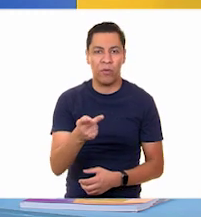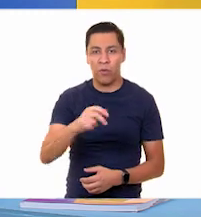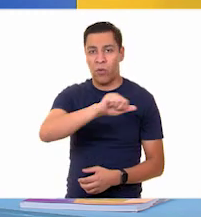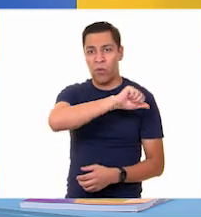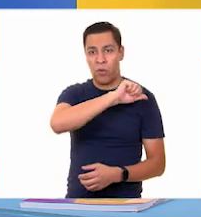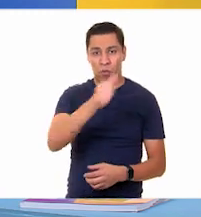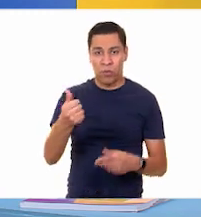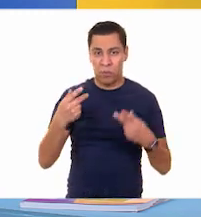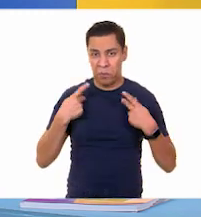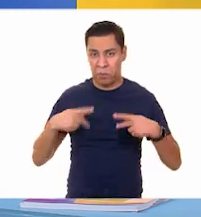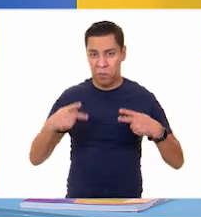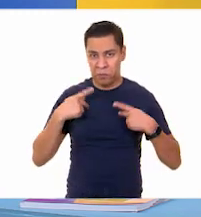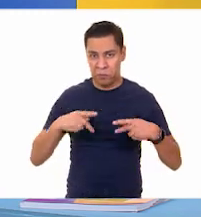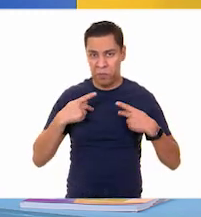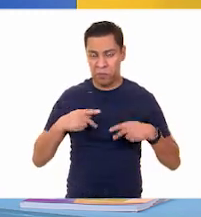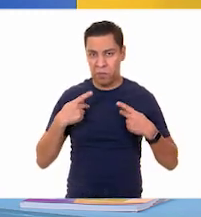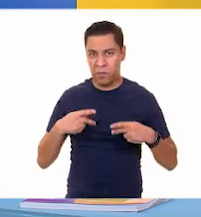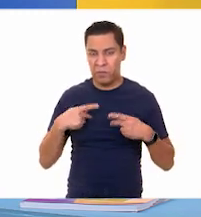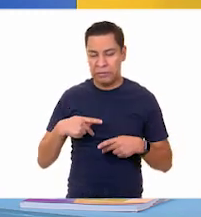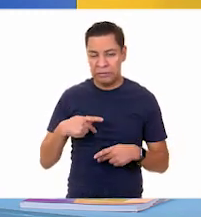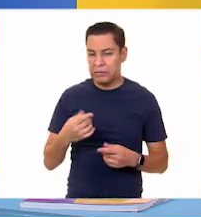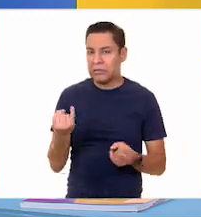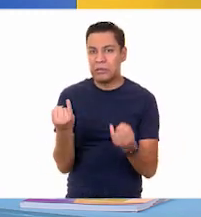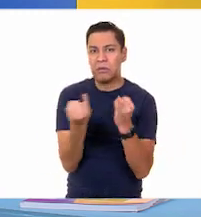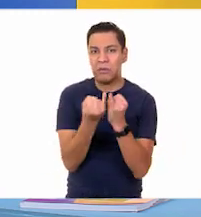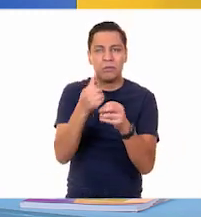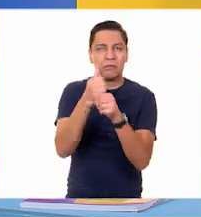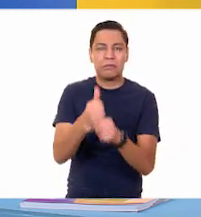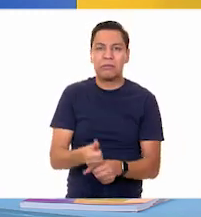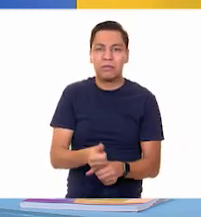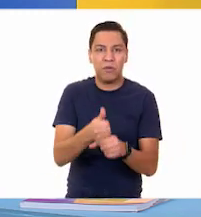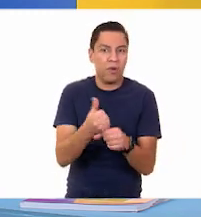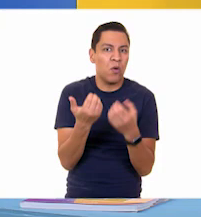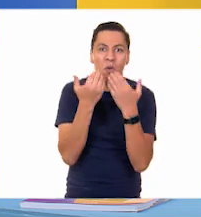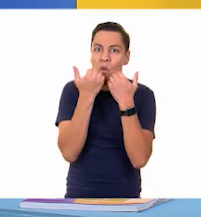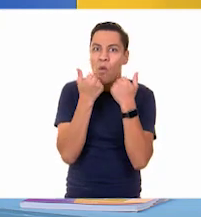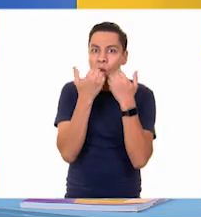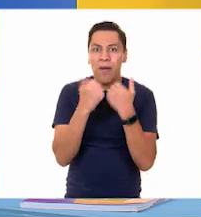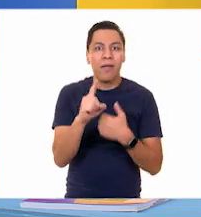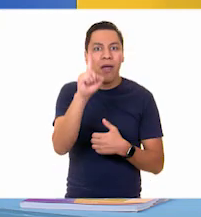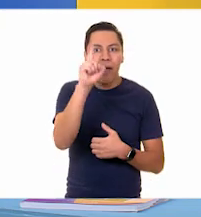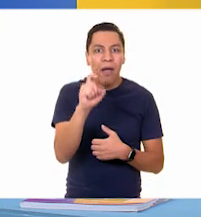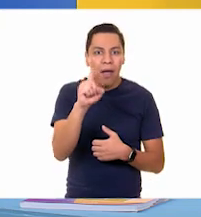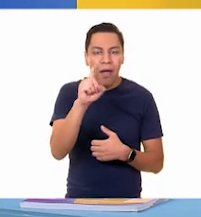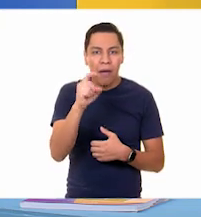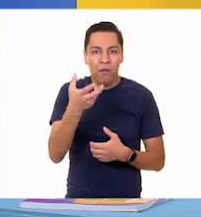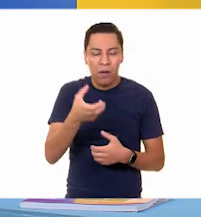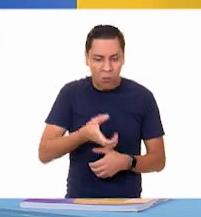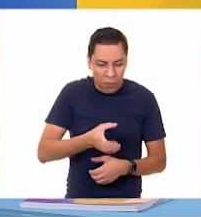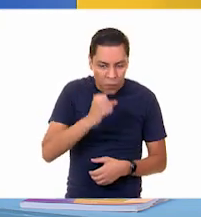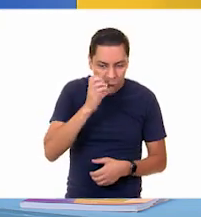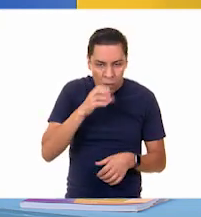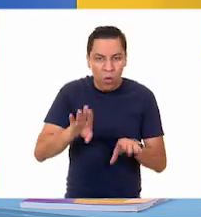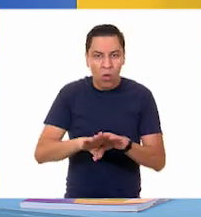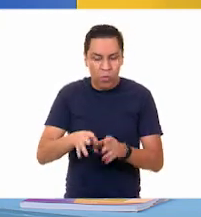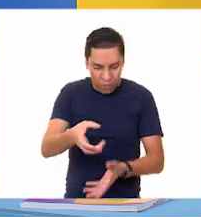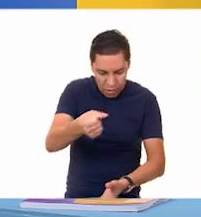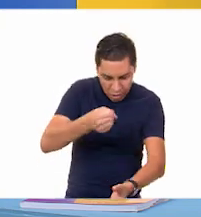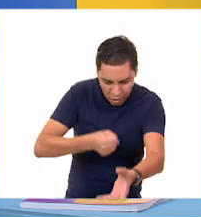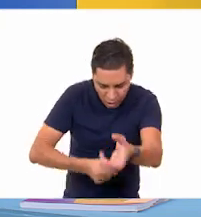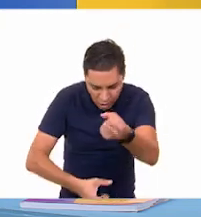que comentas es el agua, debido a que no solo padece el severo problema de la contaminación, sino que